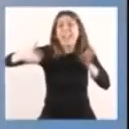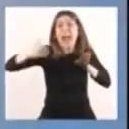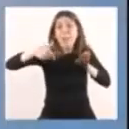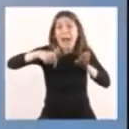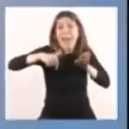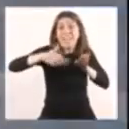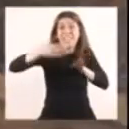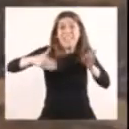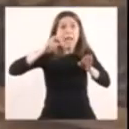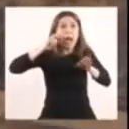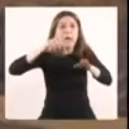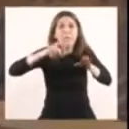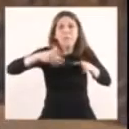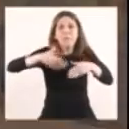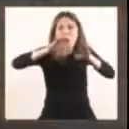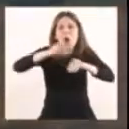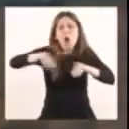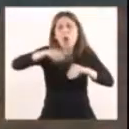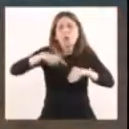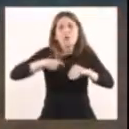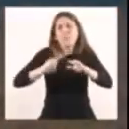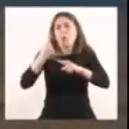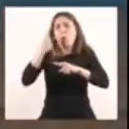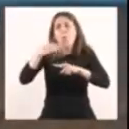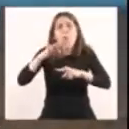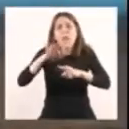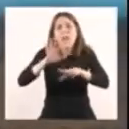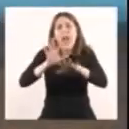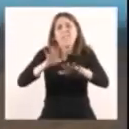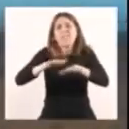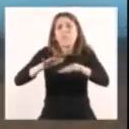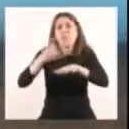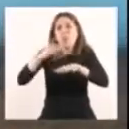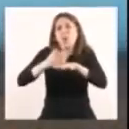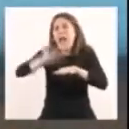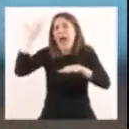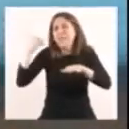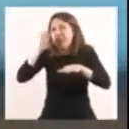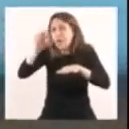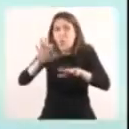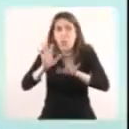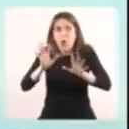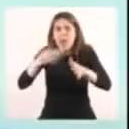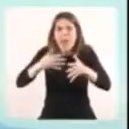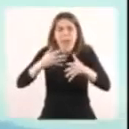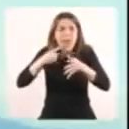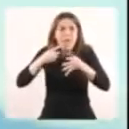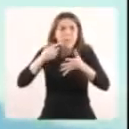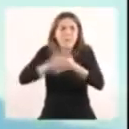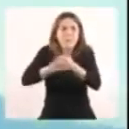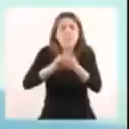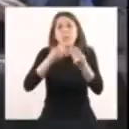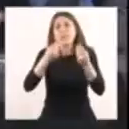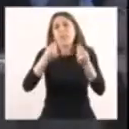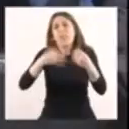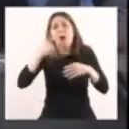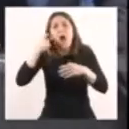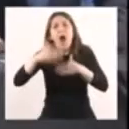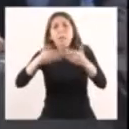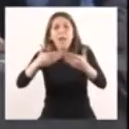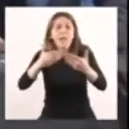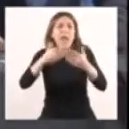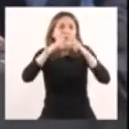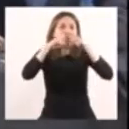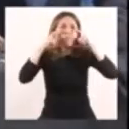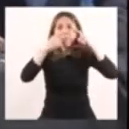pandemia. Hemos tenido que aprender a seguir nuestros días tomando distancia, tapando nuestra